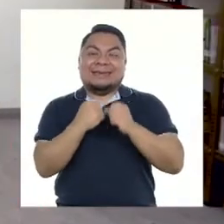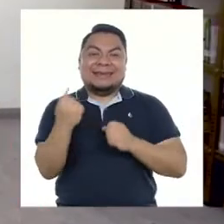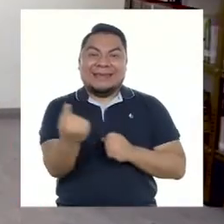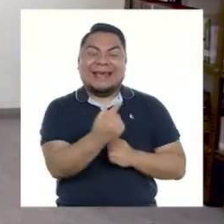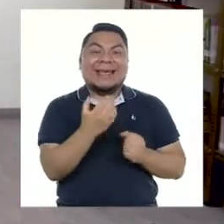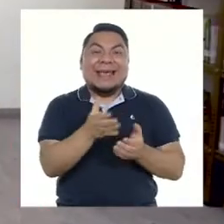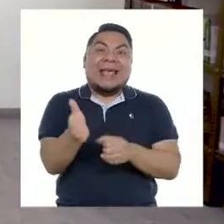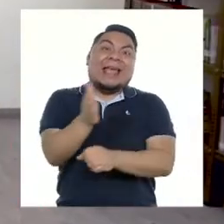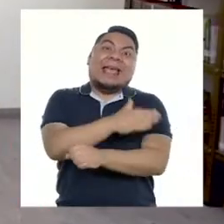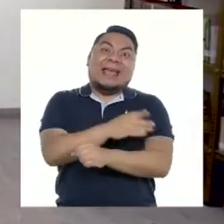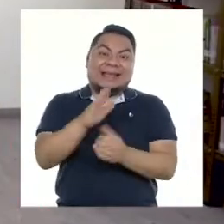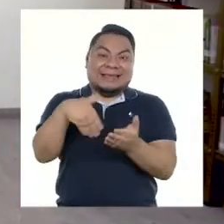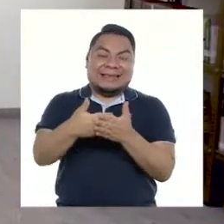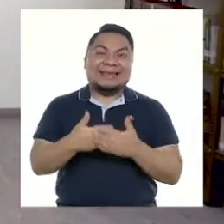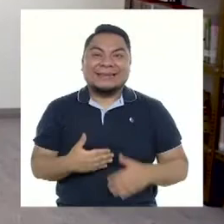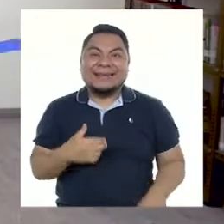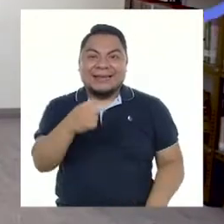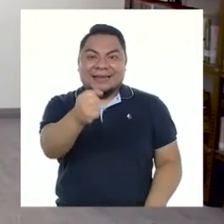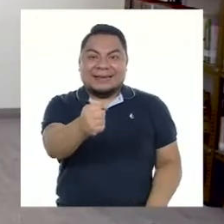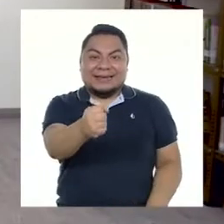Se cae antes de que llegue.